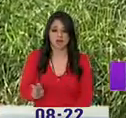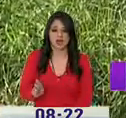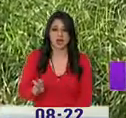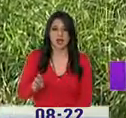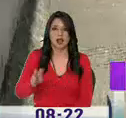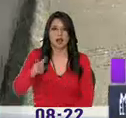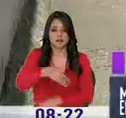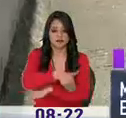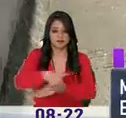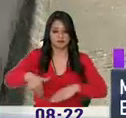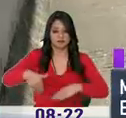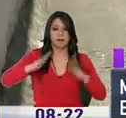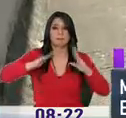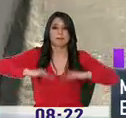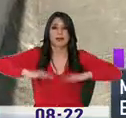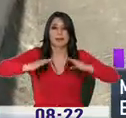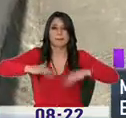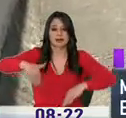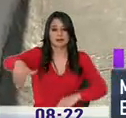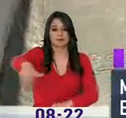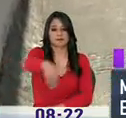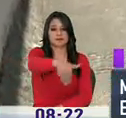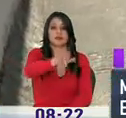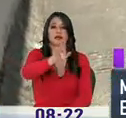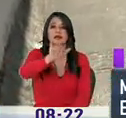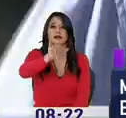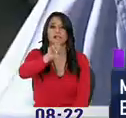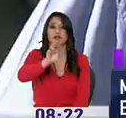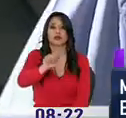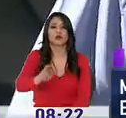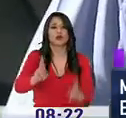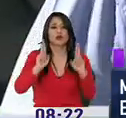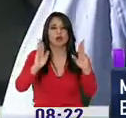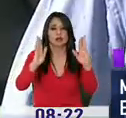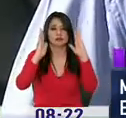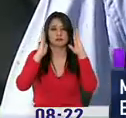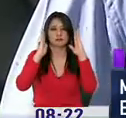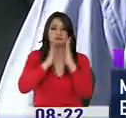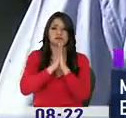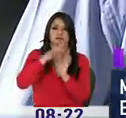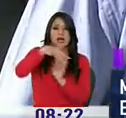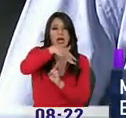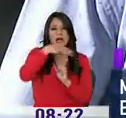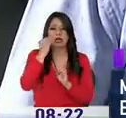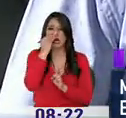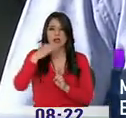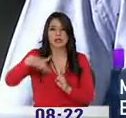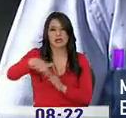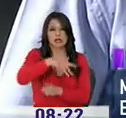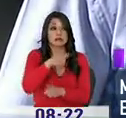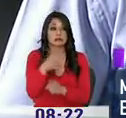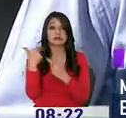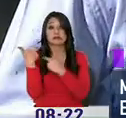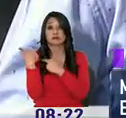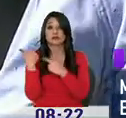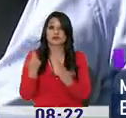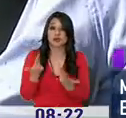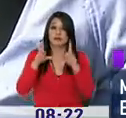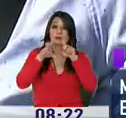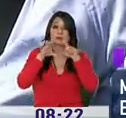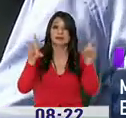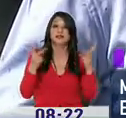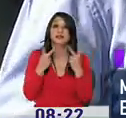entre las calles panamá y jose río frío sea atendido pedimos a parques y jardines que creo que son los encargados de